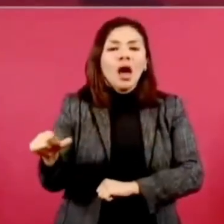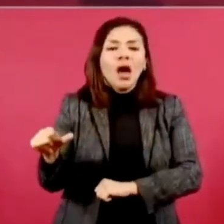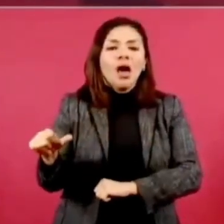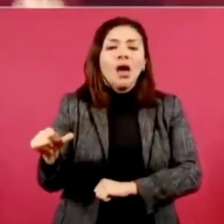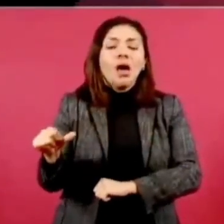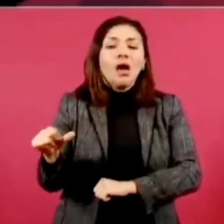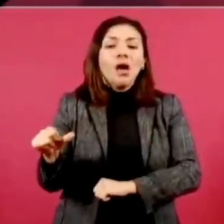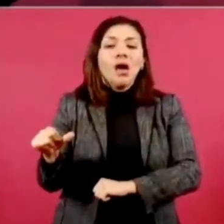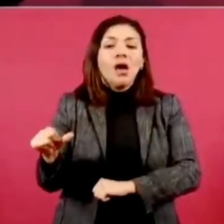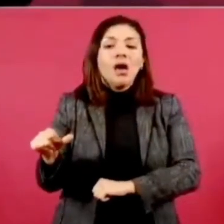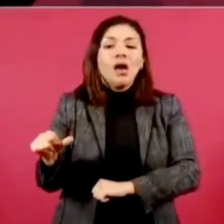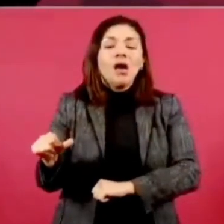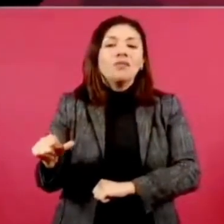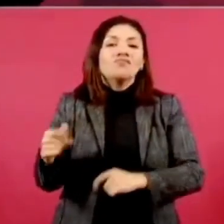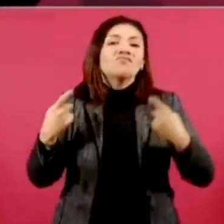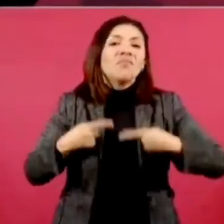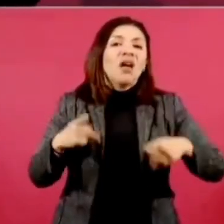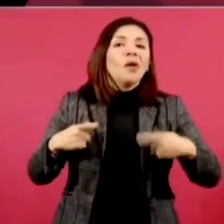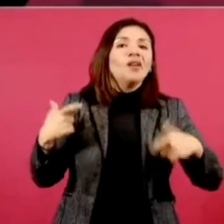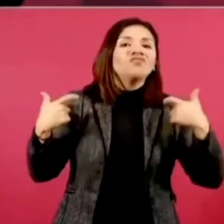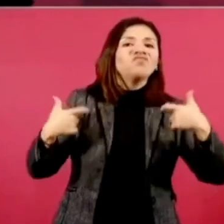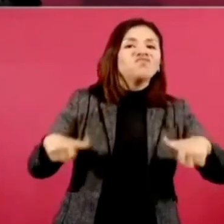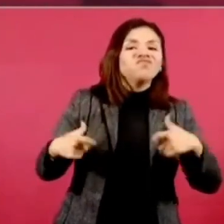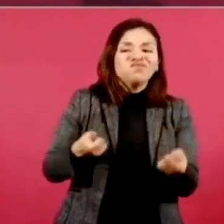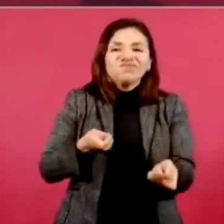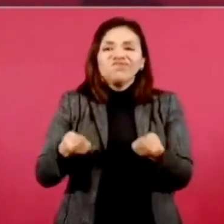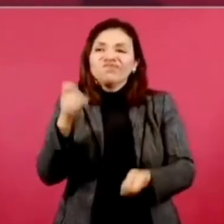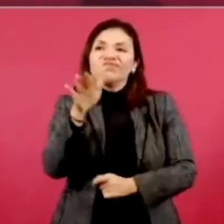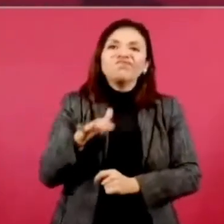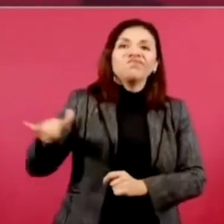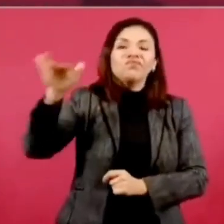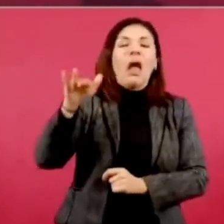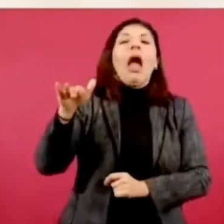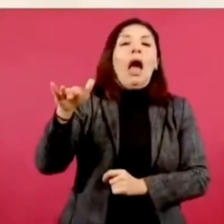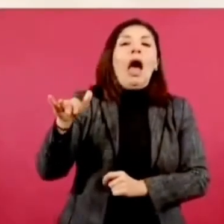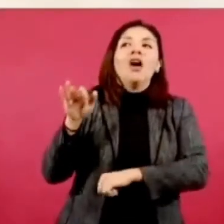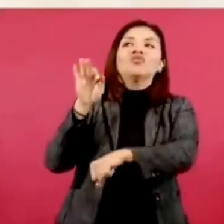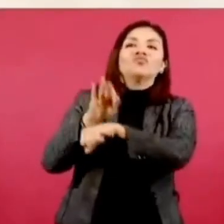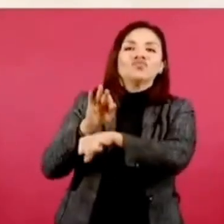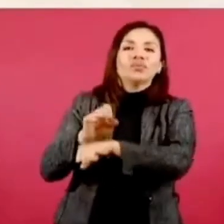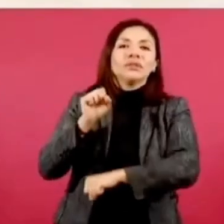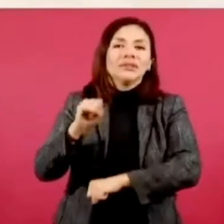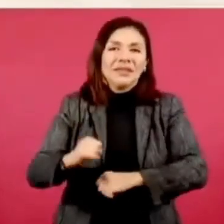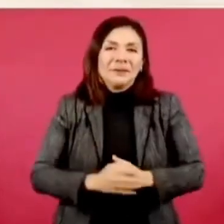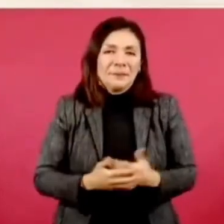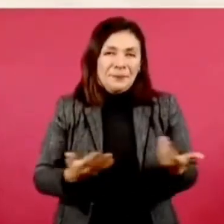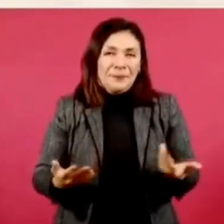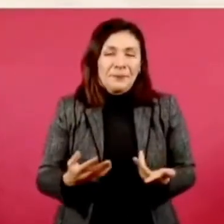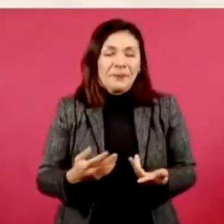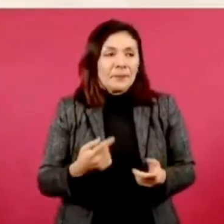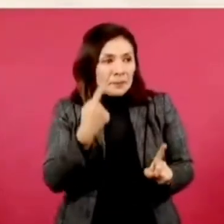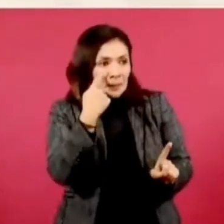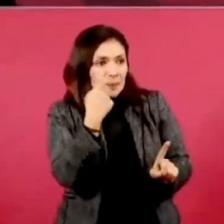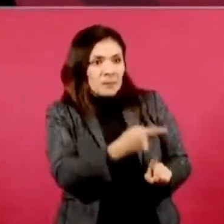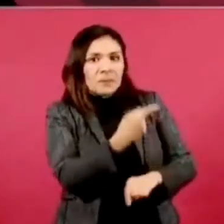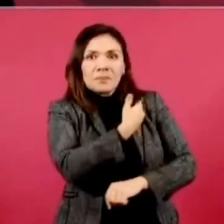de las cúpulas del poder económico. Entonces se identifican con Salinas